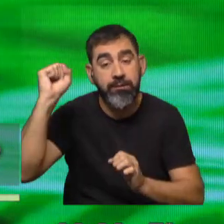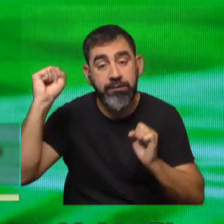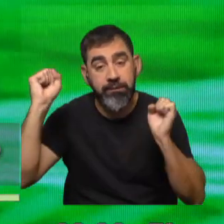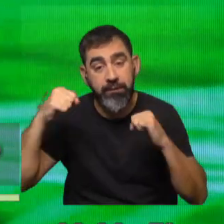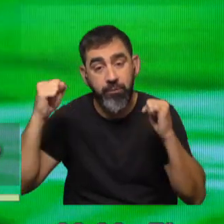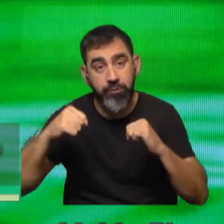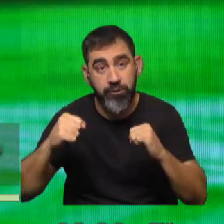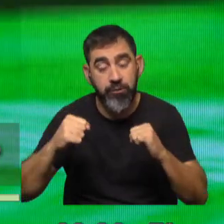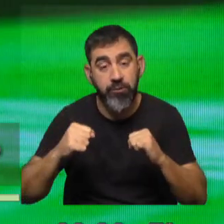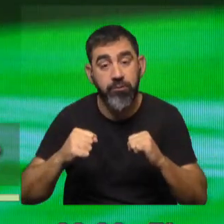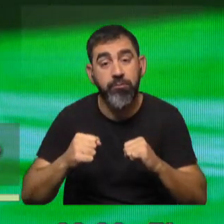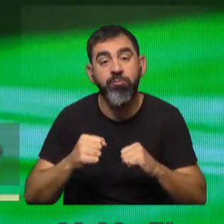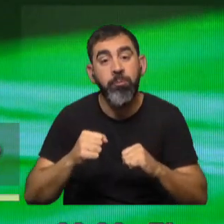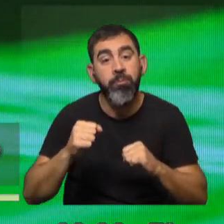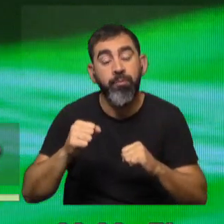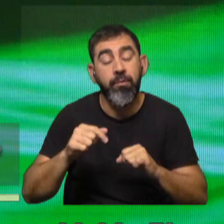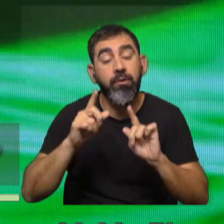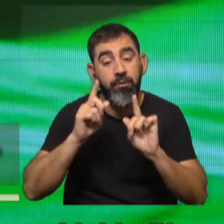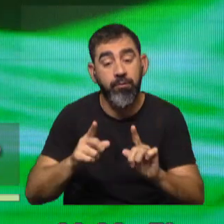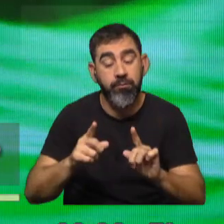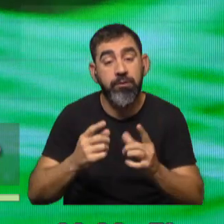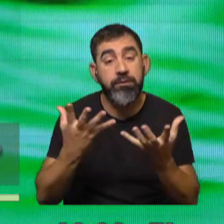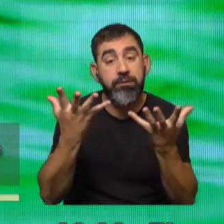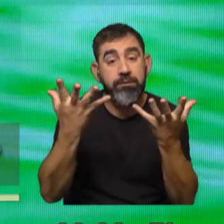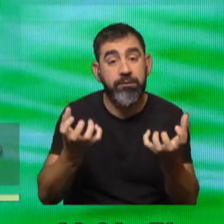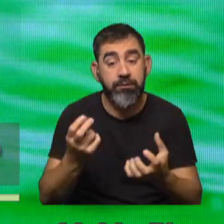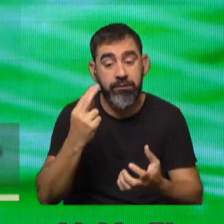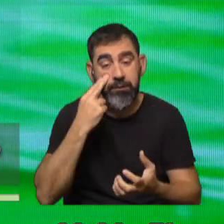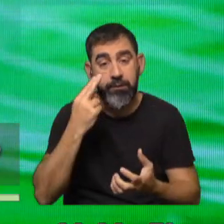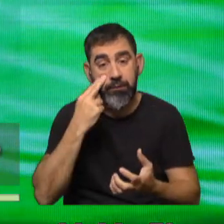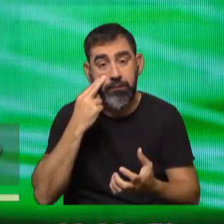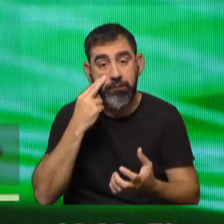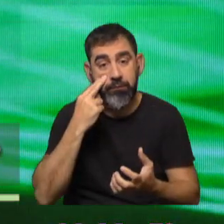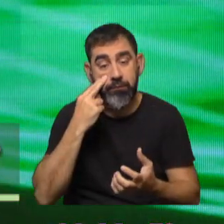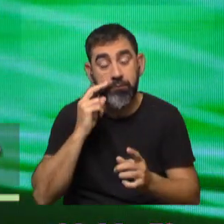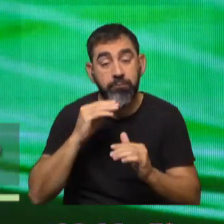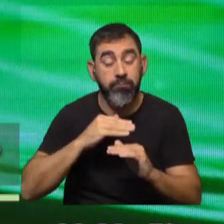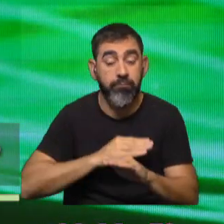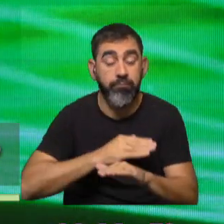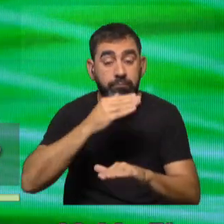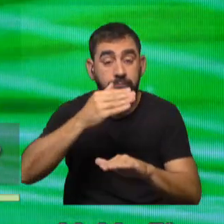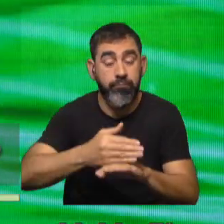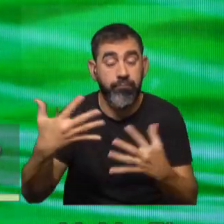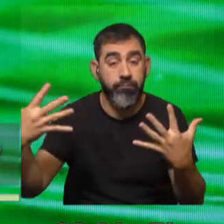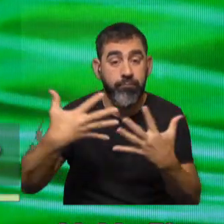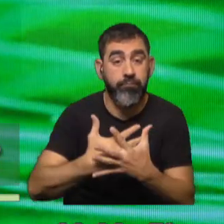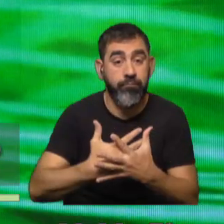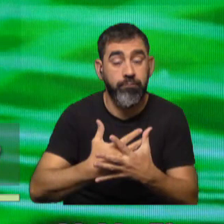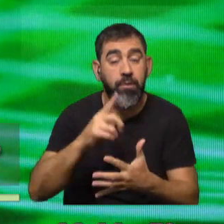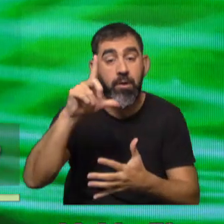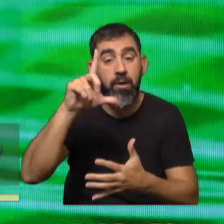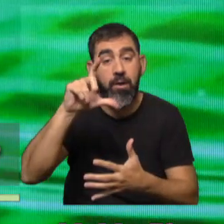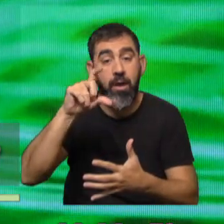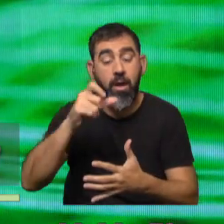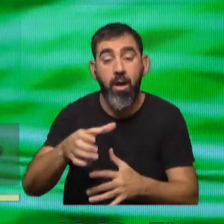y sobre ellos se superpuso la sequía con el desencadenante que afectó la disponibilidad de